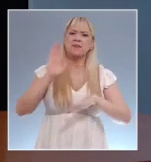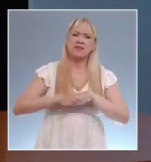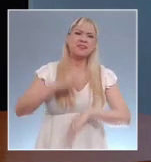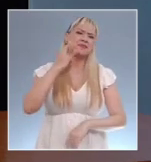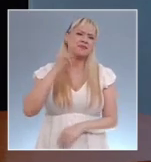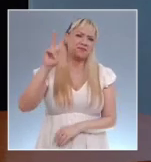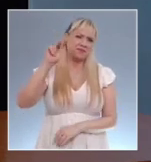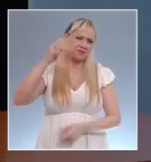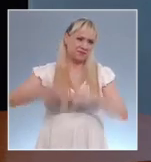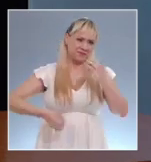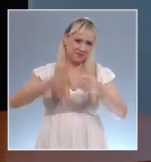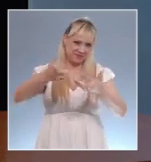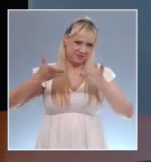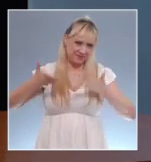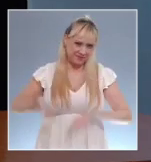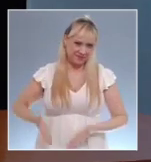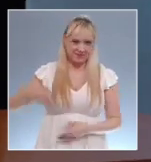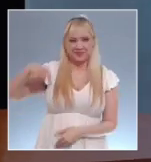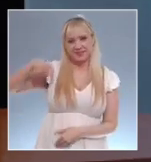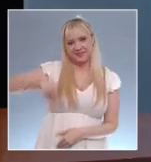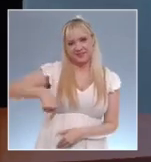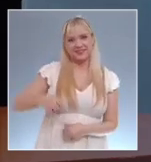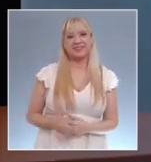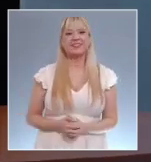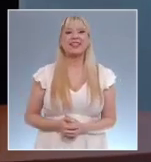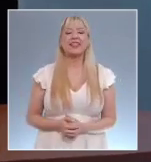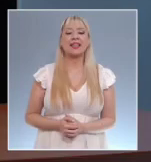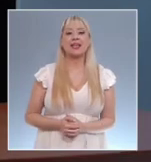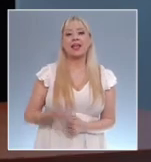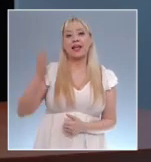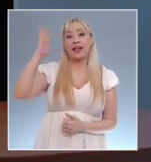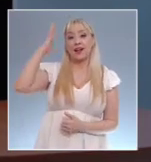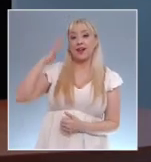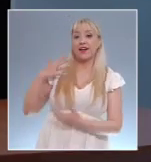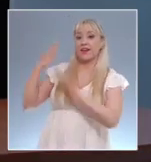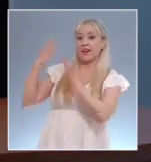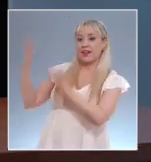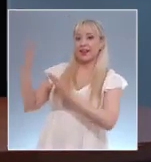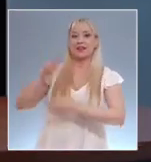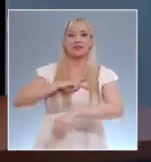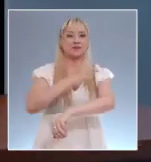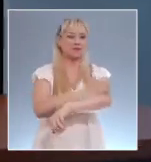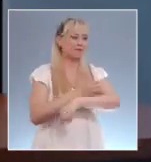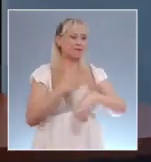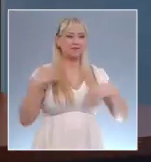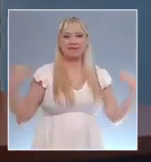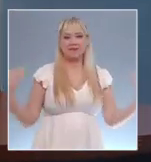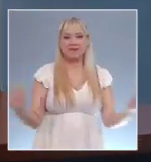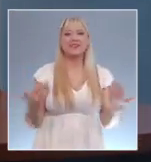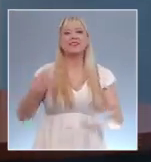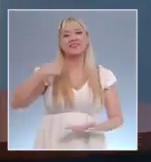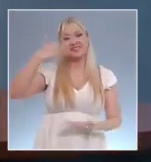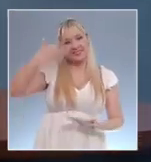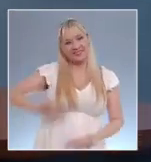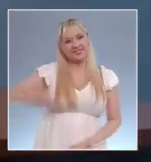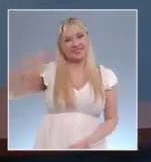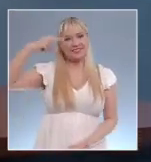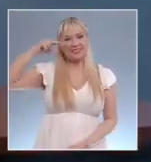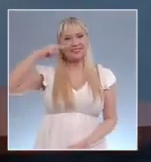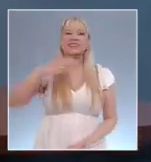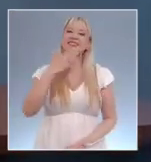Judicial de la Federación. Soy Lorena Sánchez Cabrera y a nombre de todo este equipo le deseamos que tenga una excelente noche. Descanse.